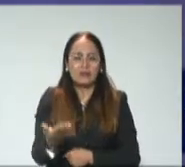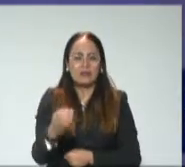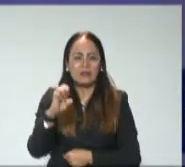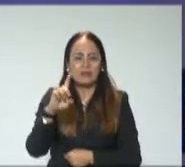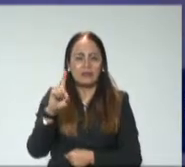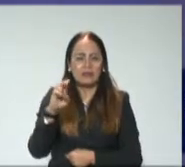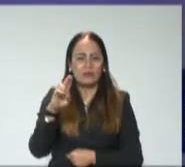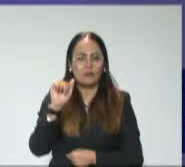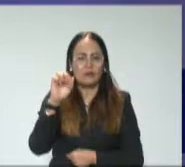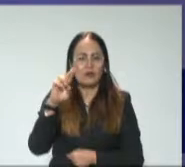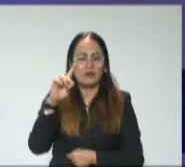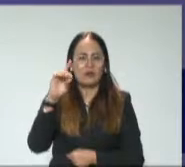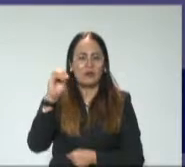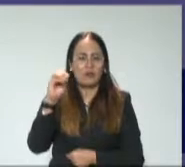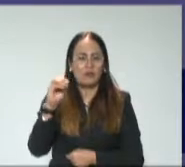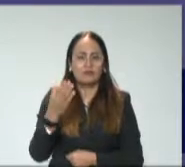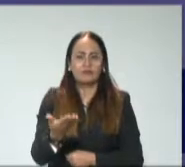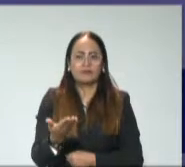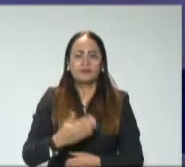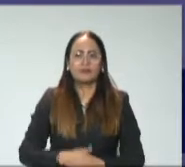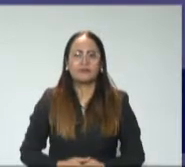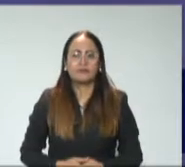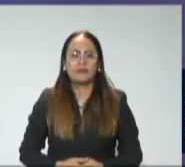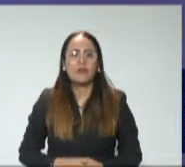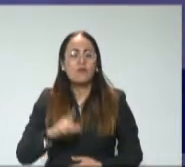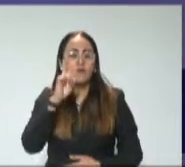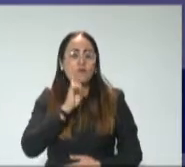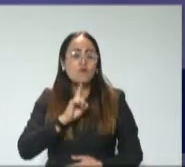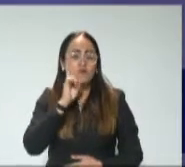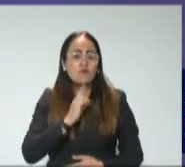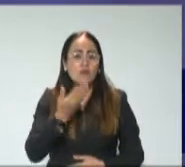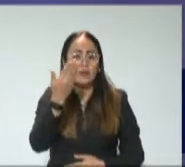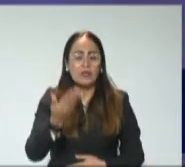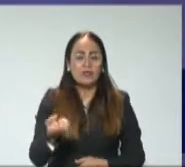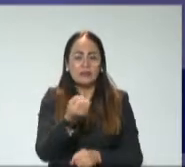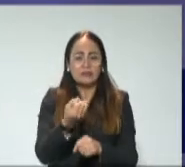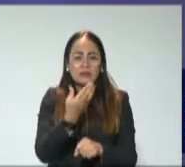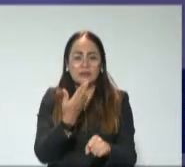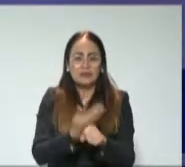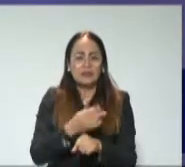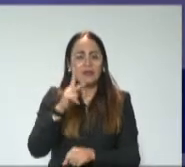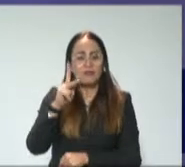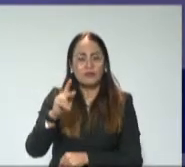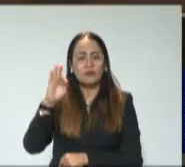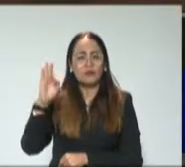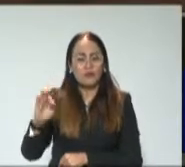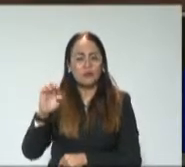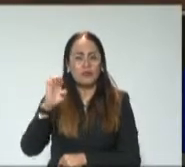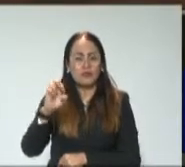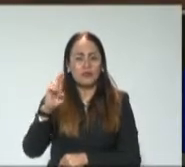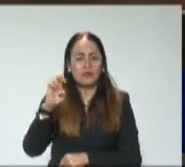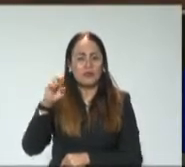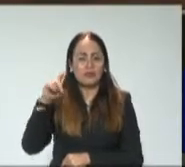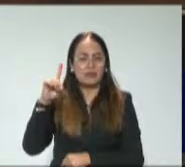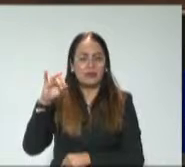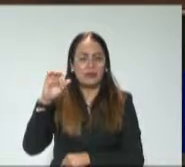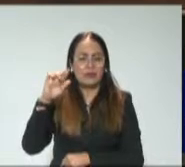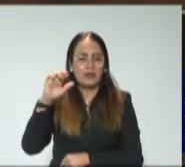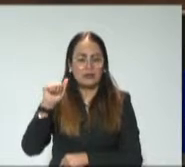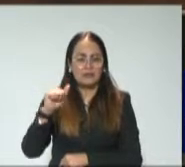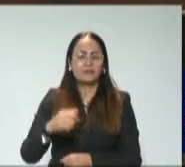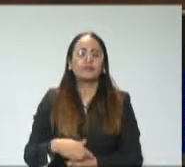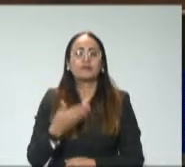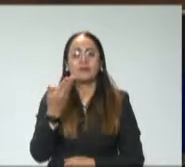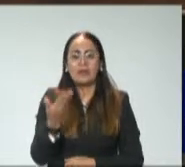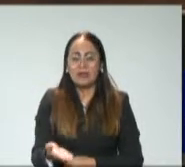Aguilar Don Eduardo Ramírez Aguilar de la señora secretaria de la función pública ir merenda Sandoval quien